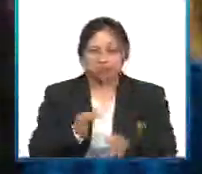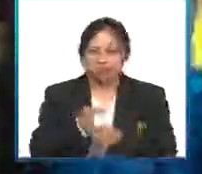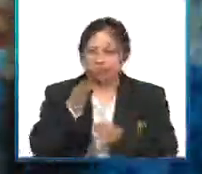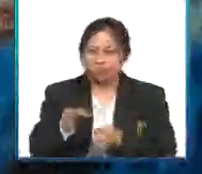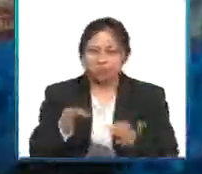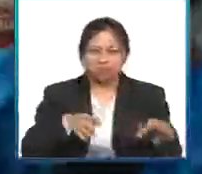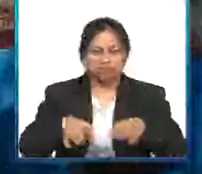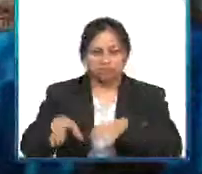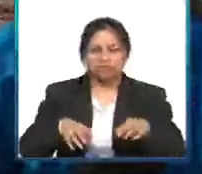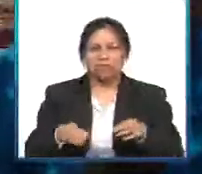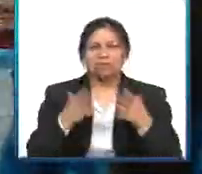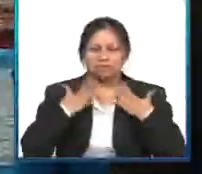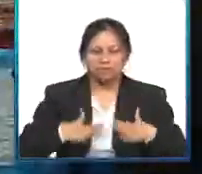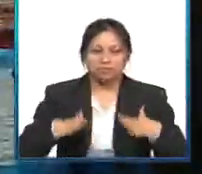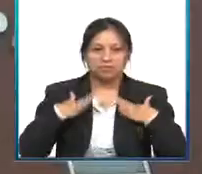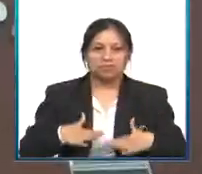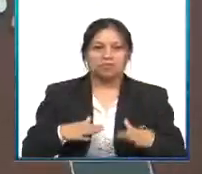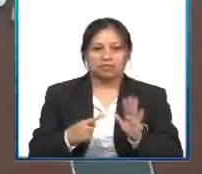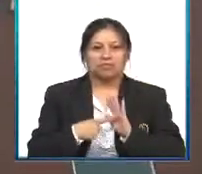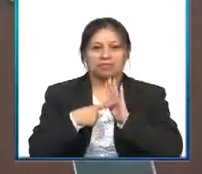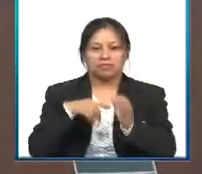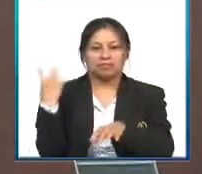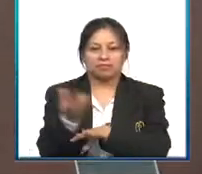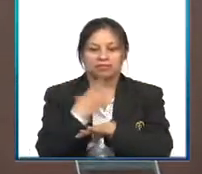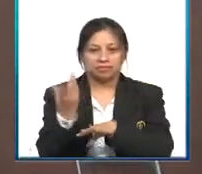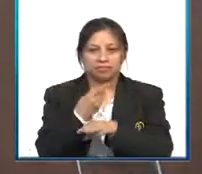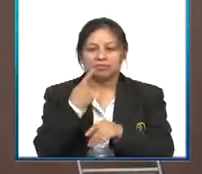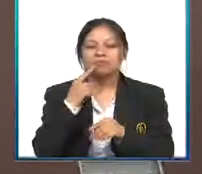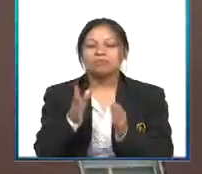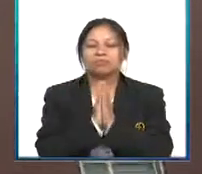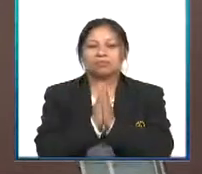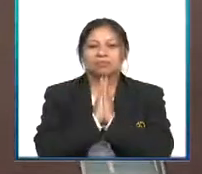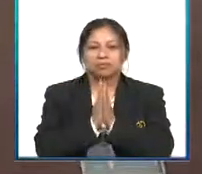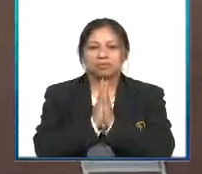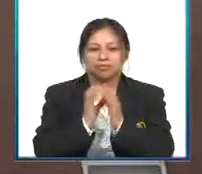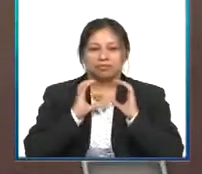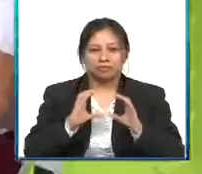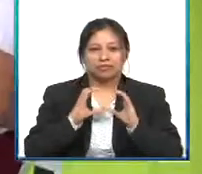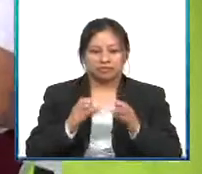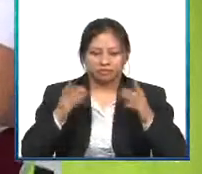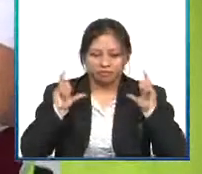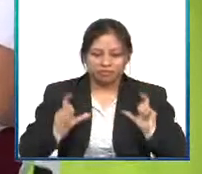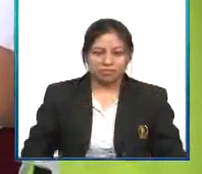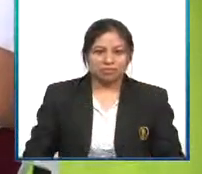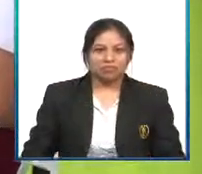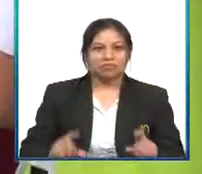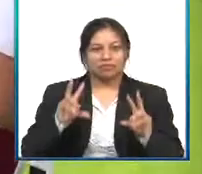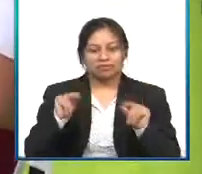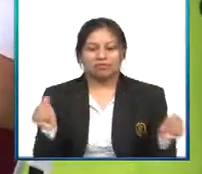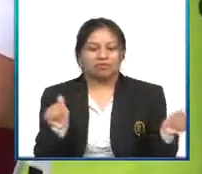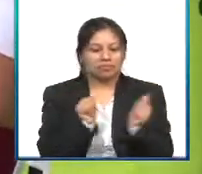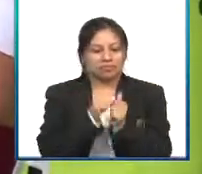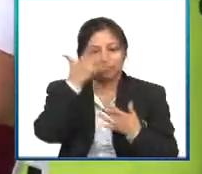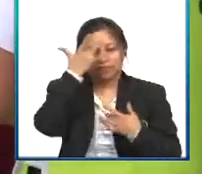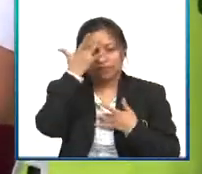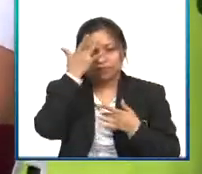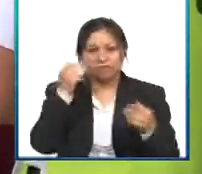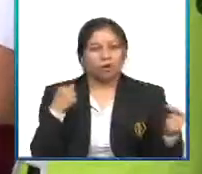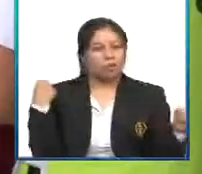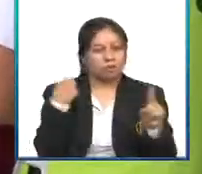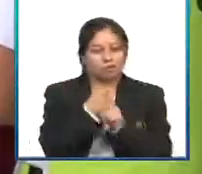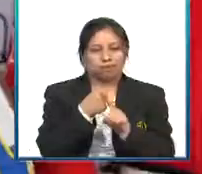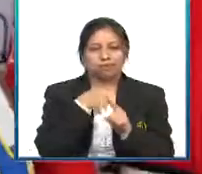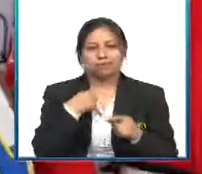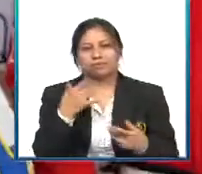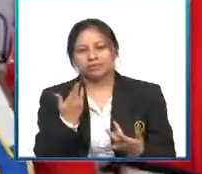tomado una actitud de relajamiento y ante ello, los bomberos municipales recomiendan medidas de seguridad ciudadana para evitar contagios, asimismo evitar accidentes por